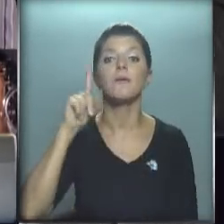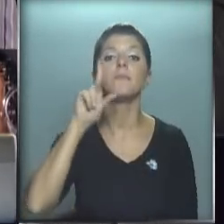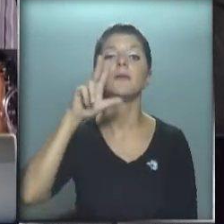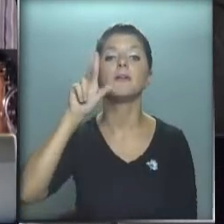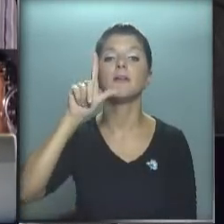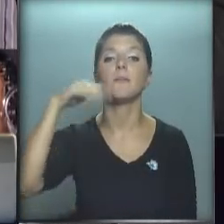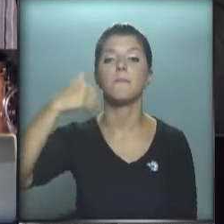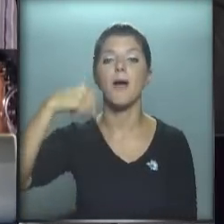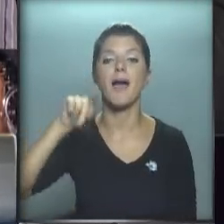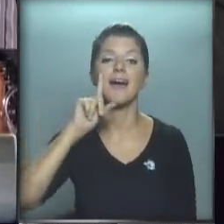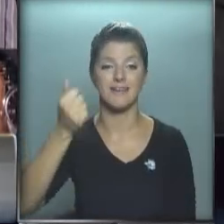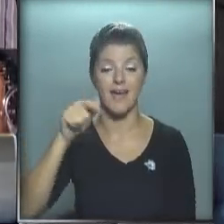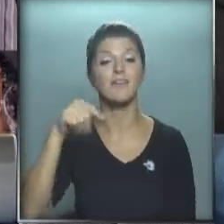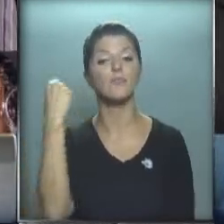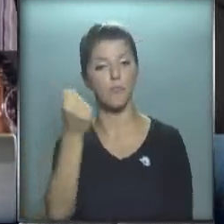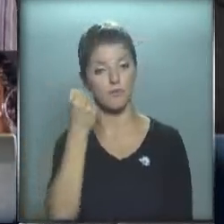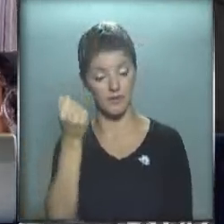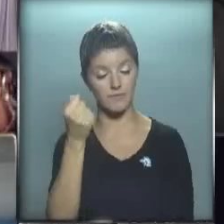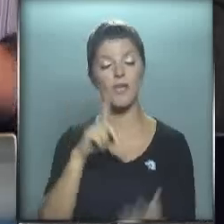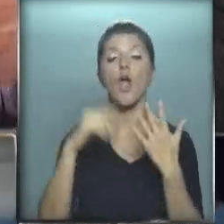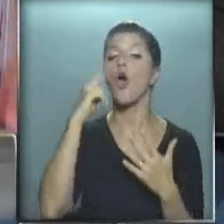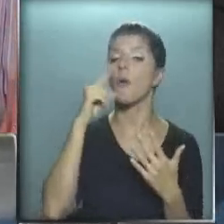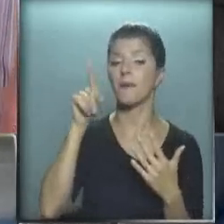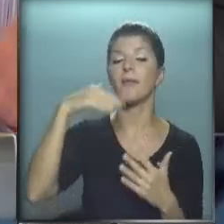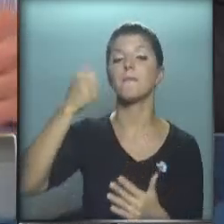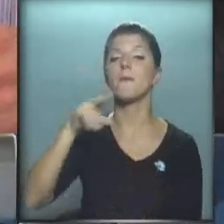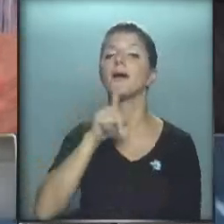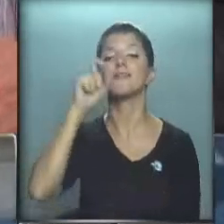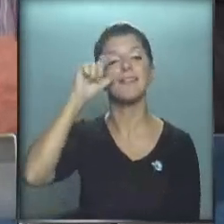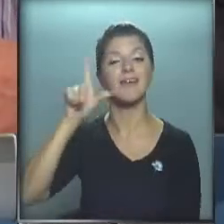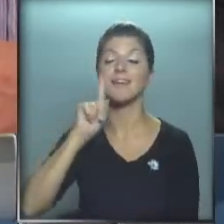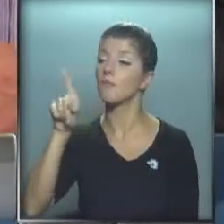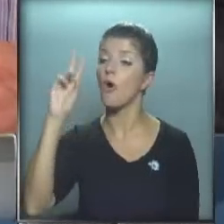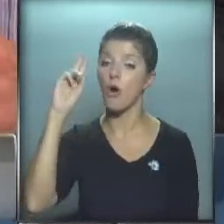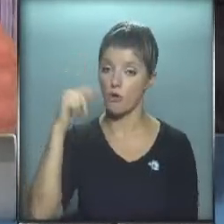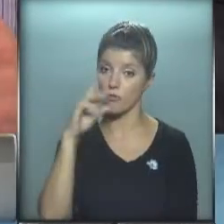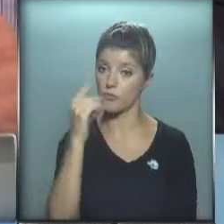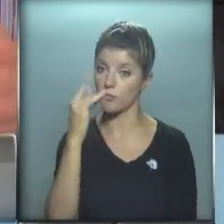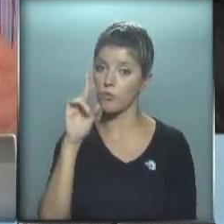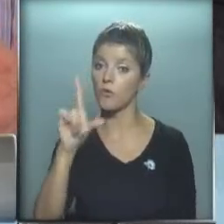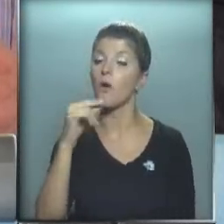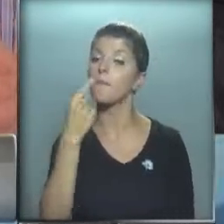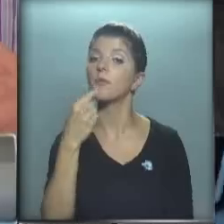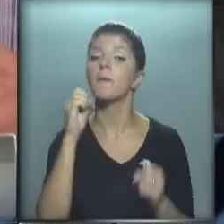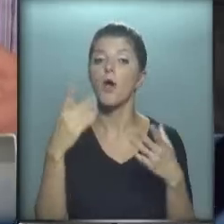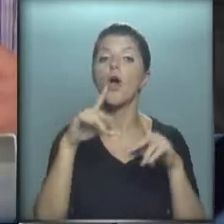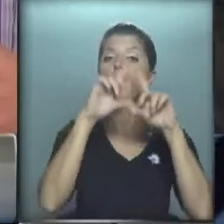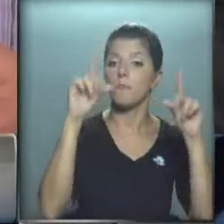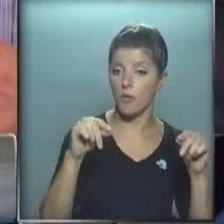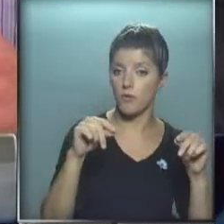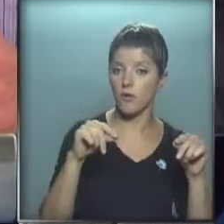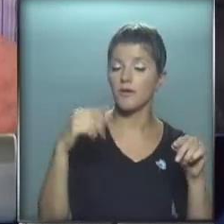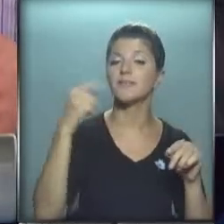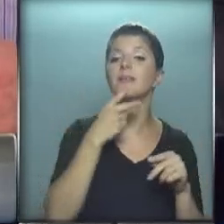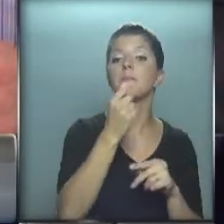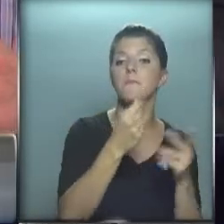pare es muy importante Juan Manuel de Villa marteli te pregunta rulo si Conviene comprar bonos del tesoro del mercado chino